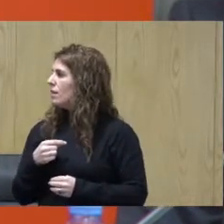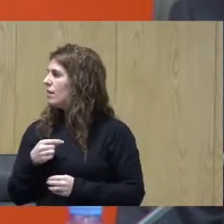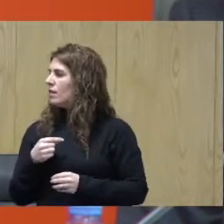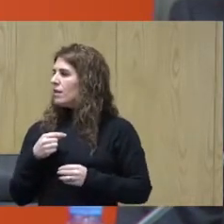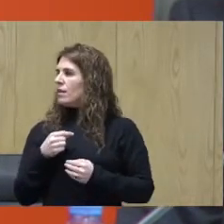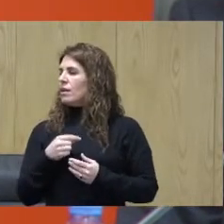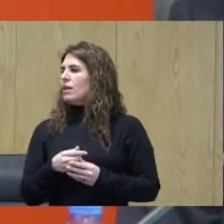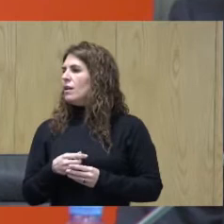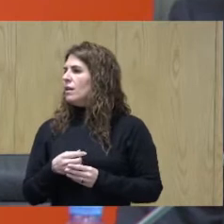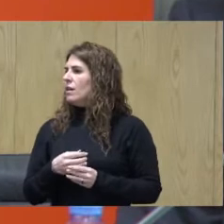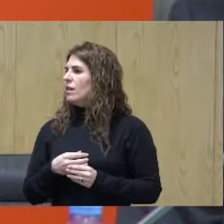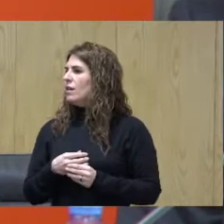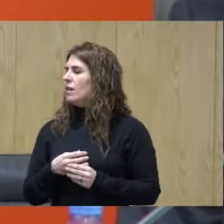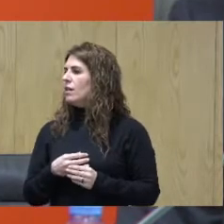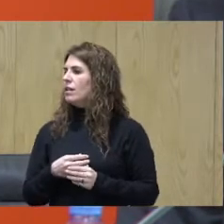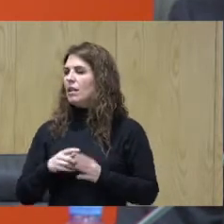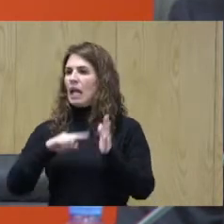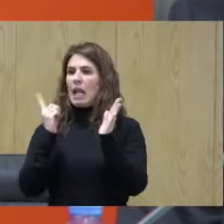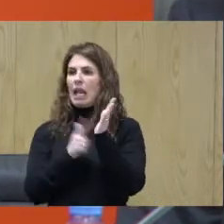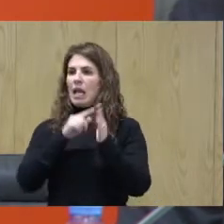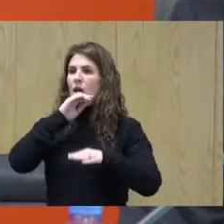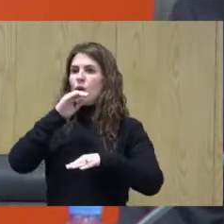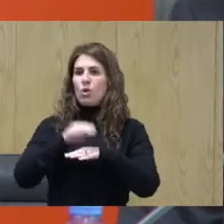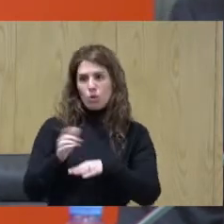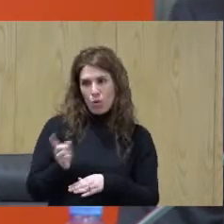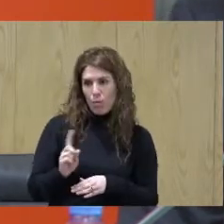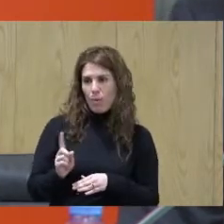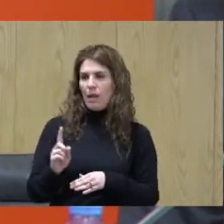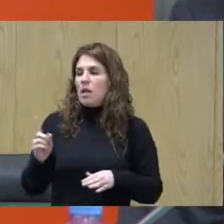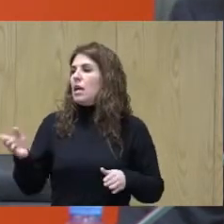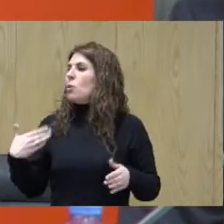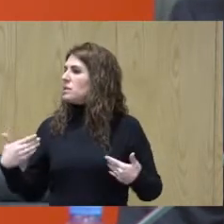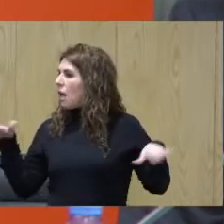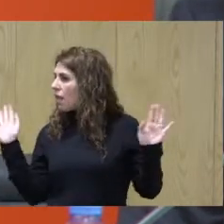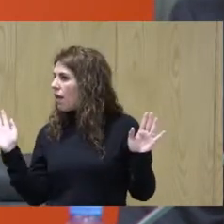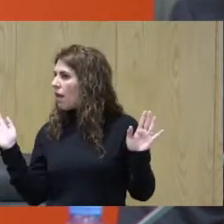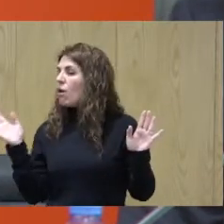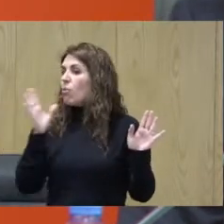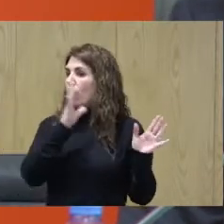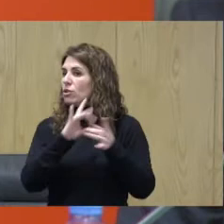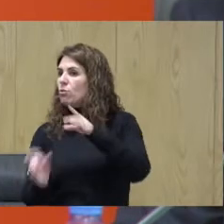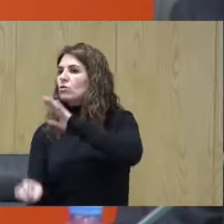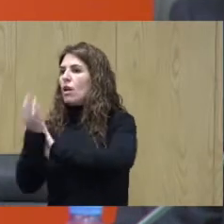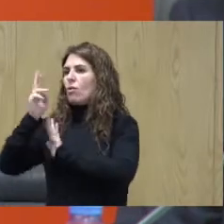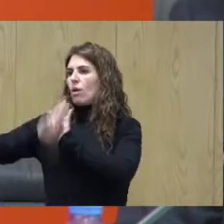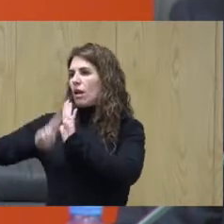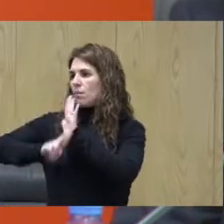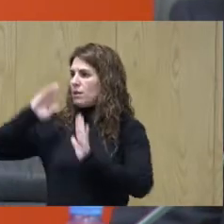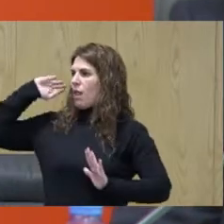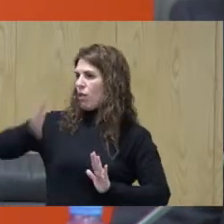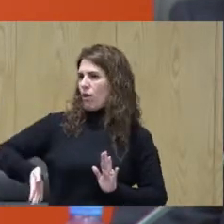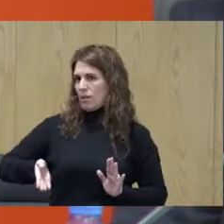ley que se incumple y no pasa nada, que no cae en saco roto, hay un régimen de sanciones